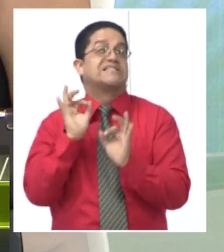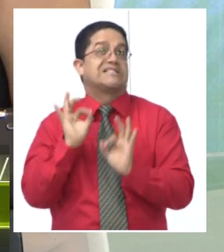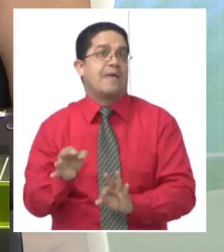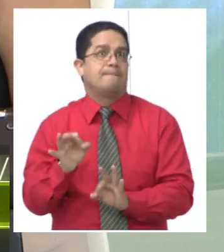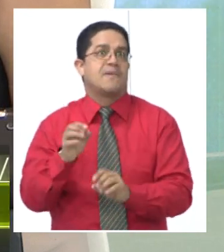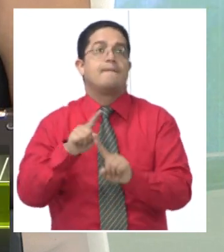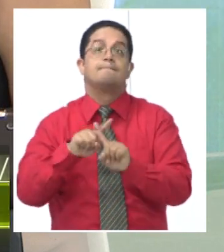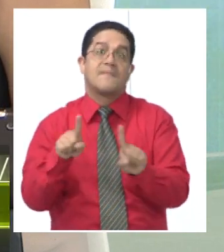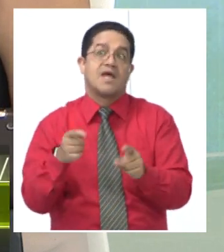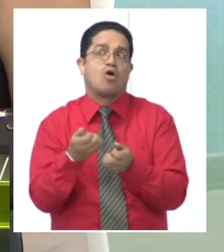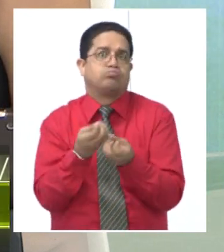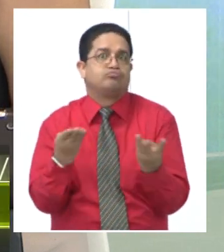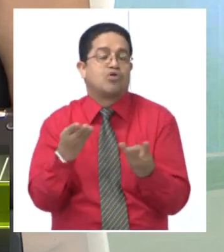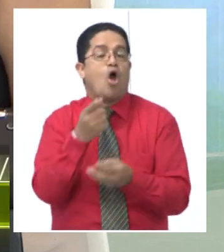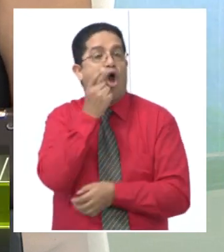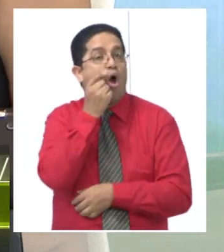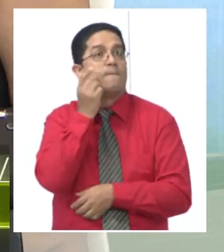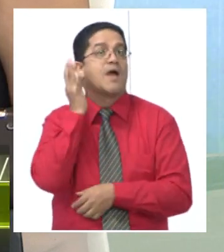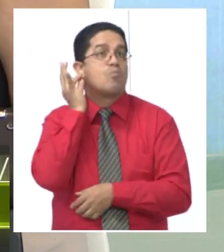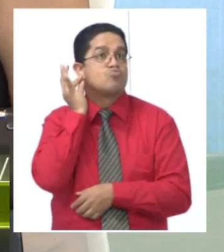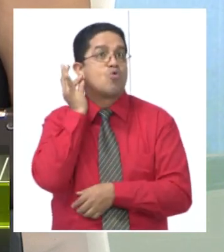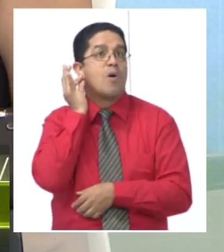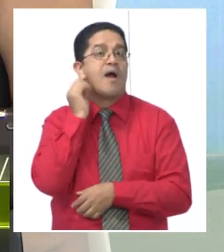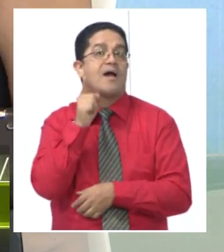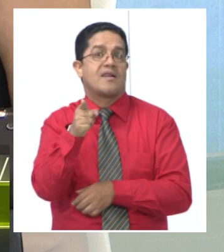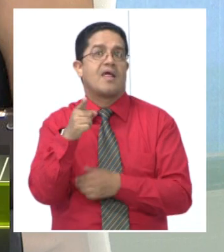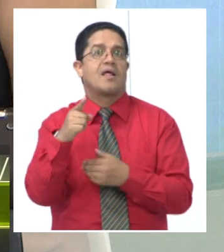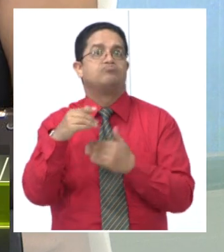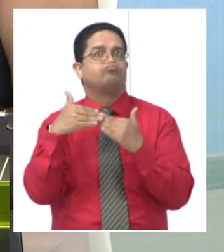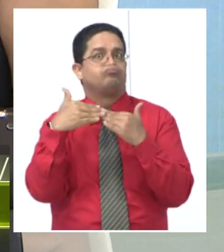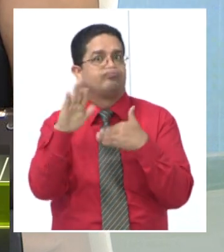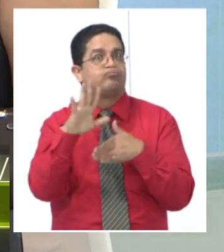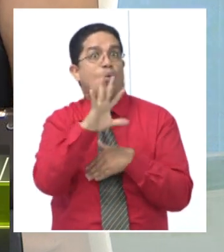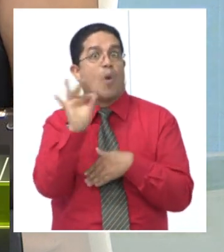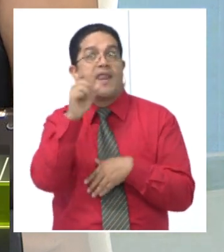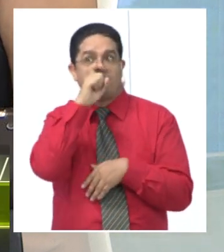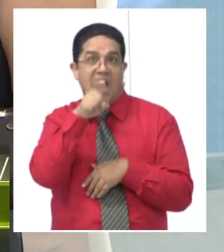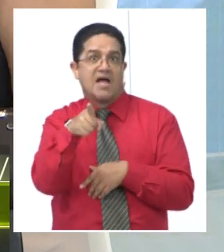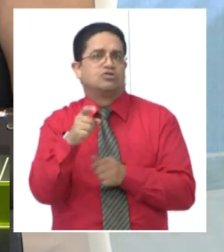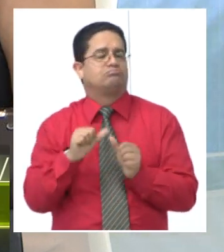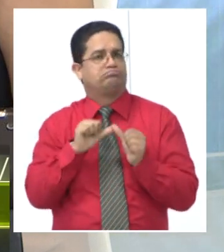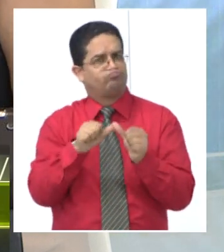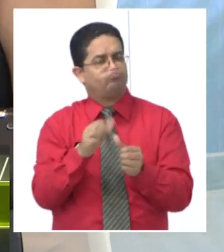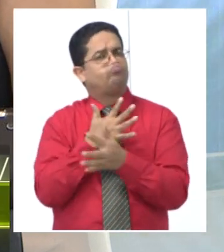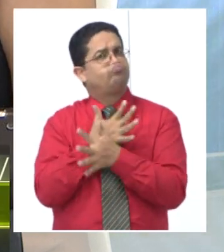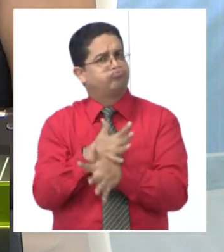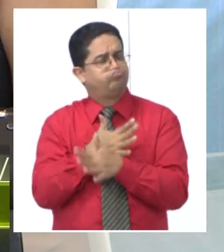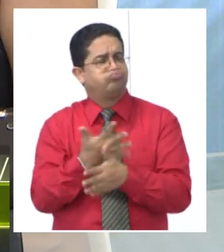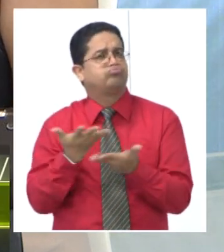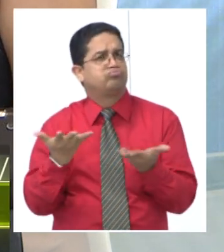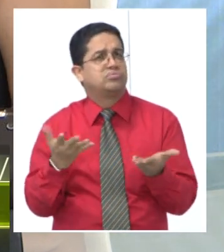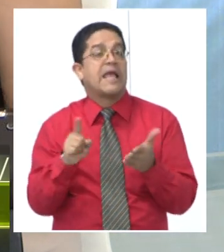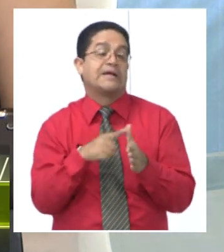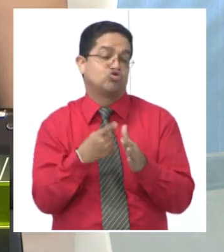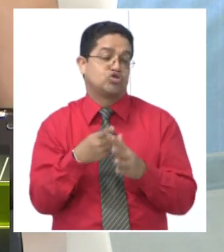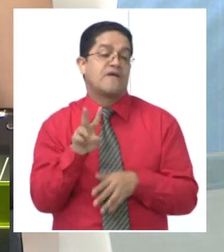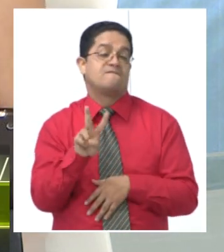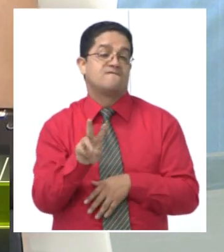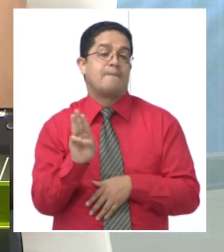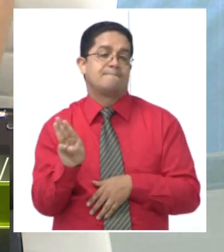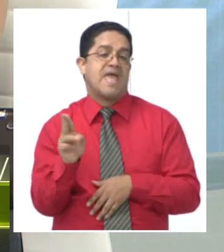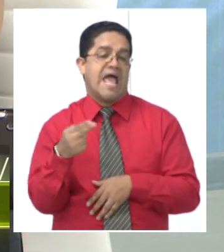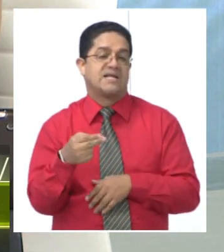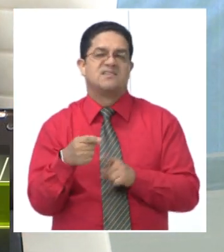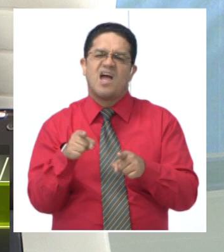hay muchas personas, hombres, mujeres, que luego de los 40 años siguen realmente con una actividad sexual. Entonces, el BPH no dice, usted